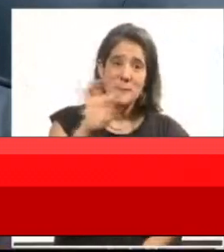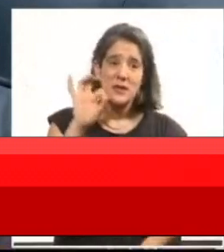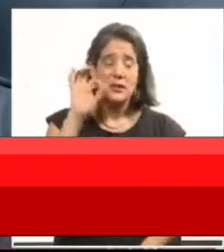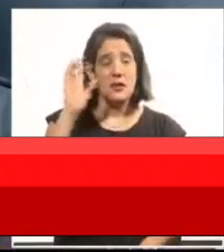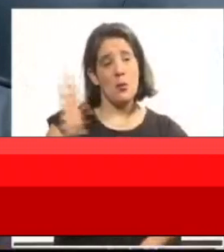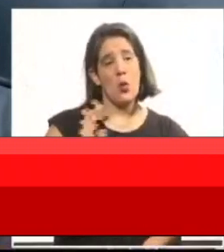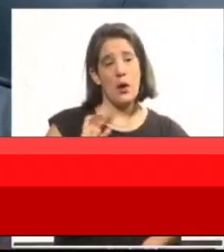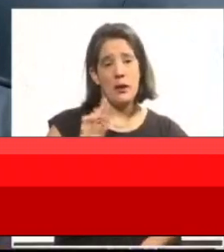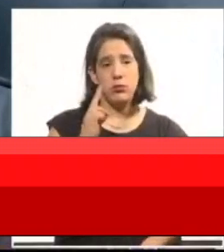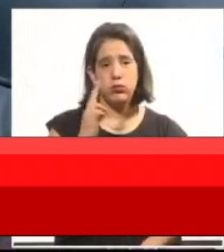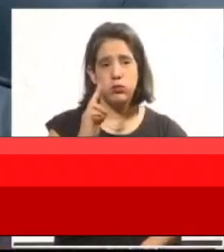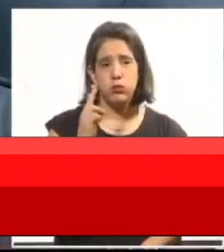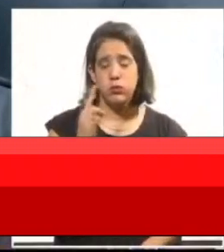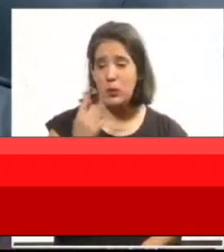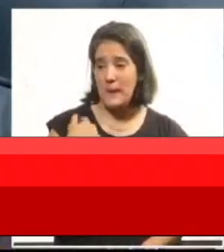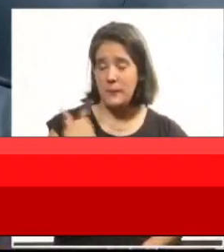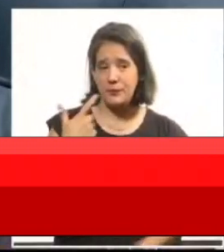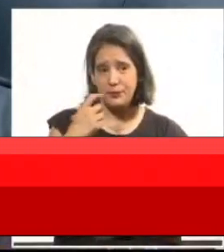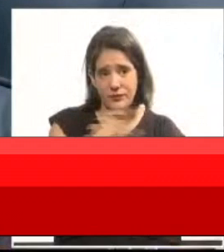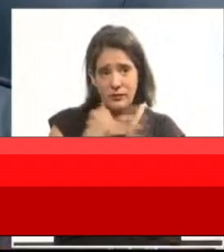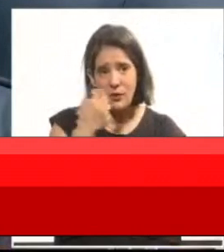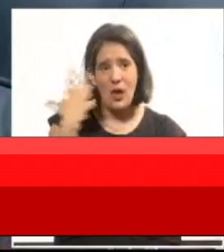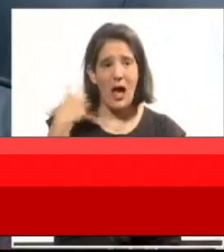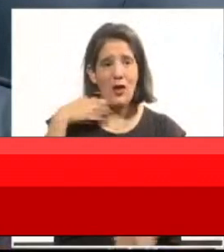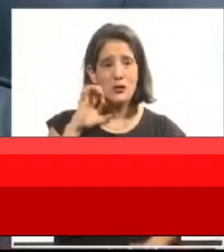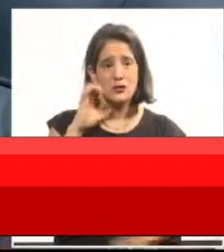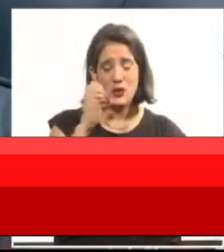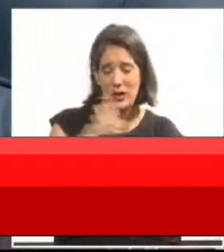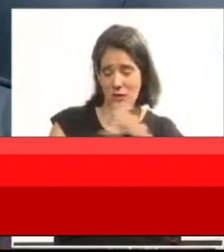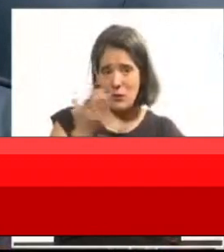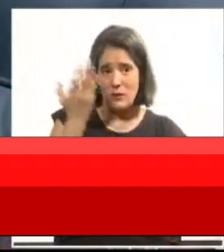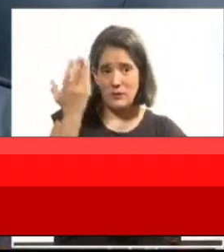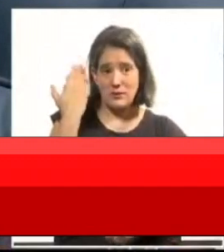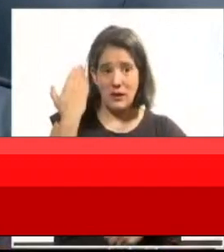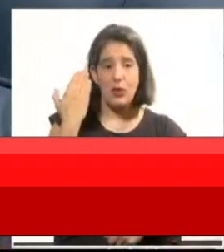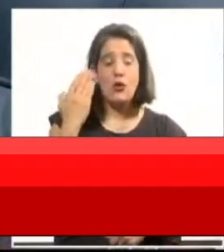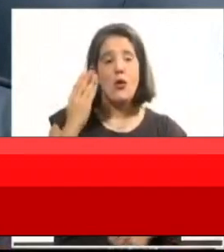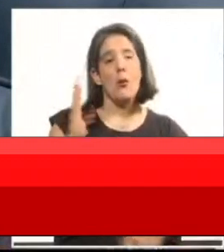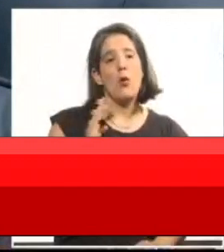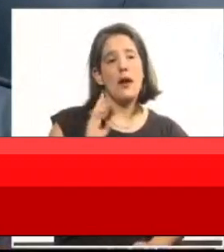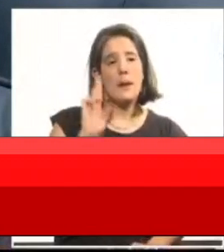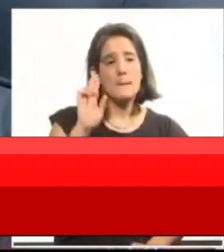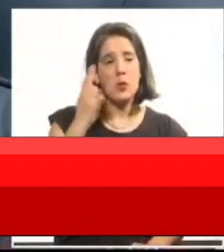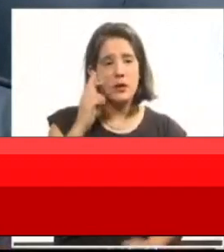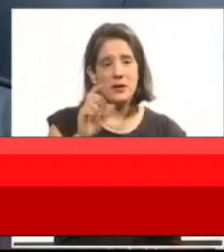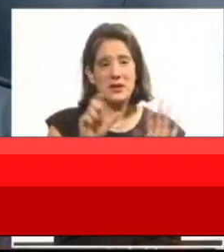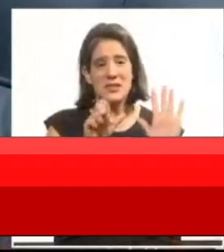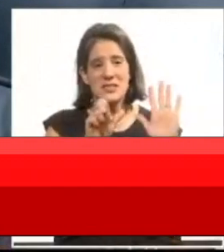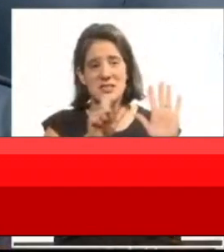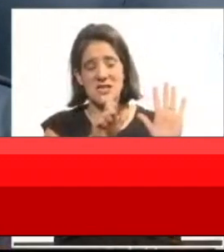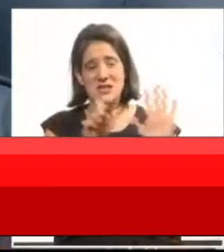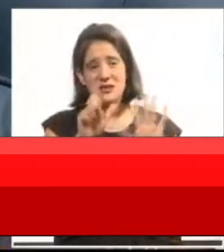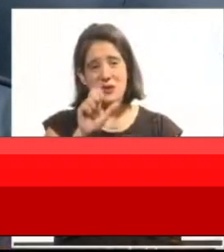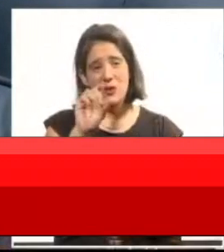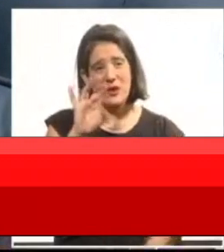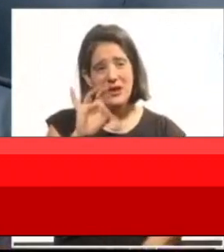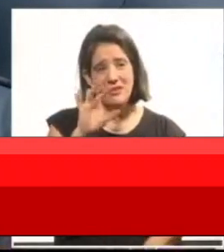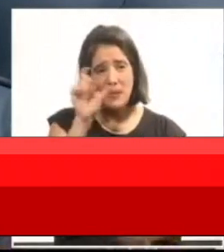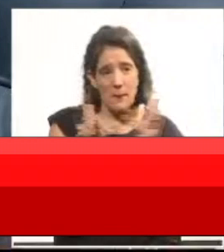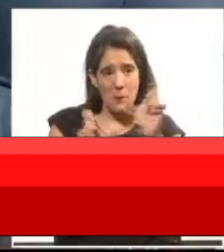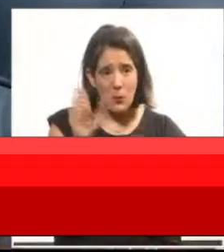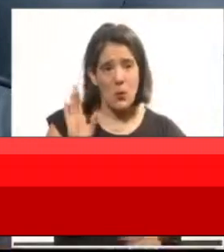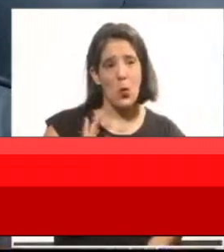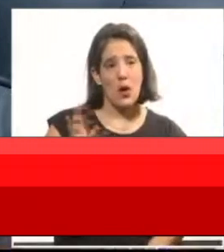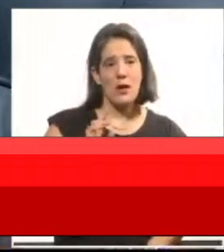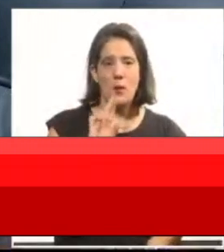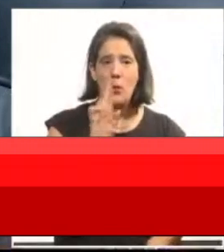en las últimas dos décadas, a agosto de 2023, según el registro de Femicidio Uruguay, 615 femicidios. O sea,